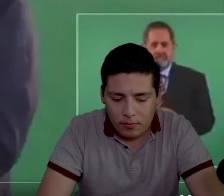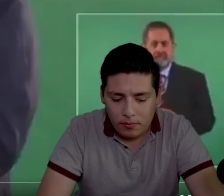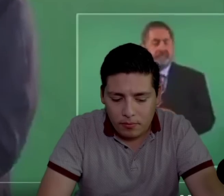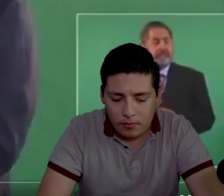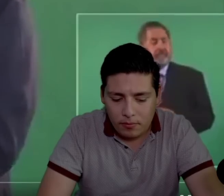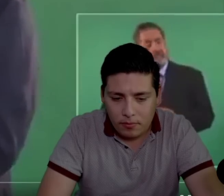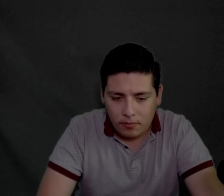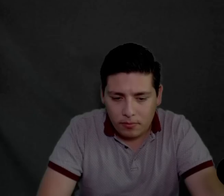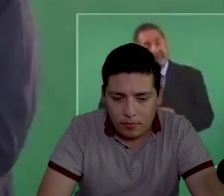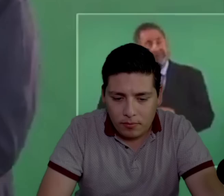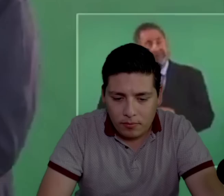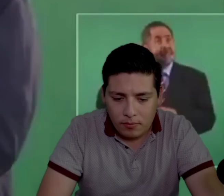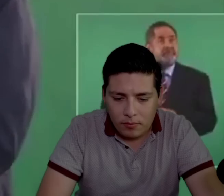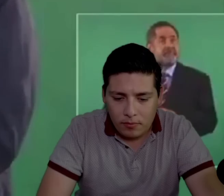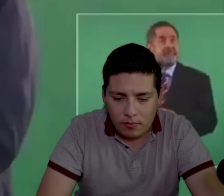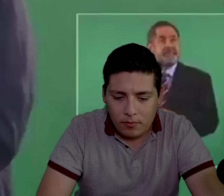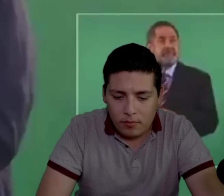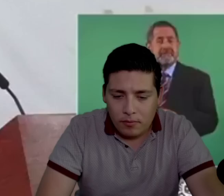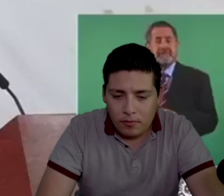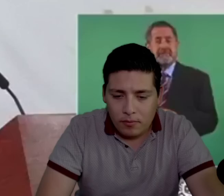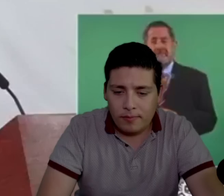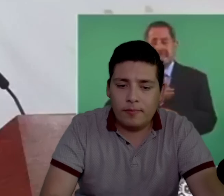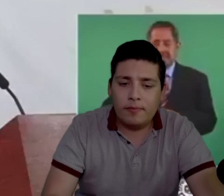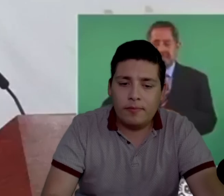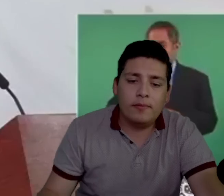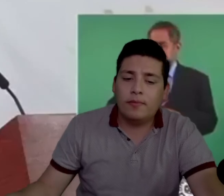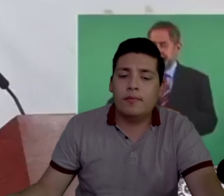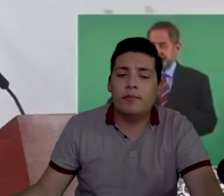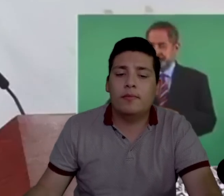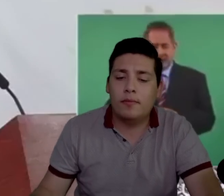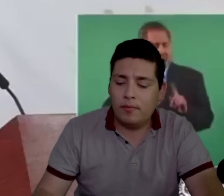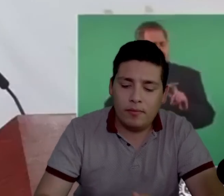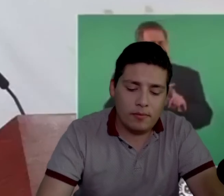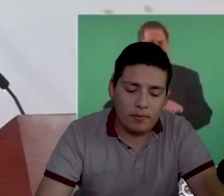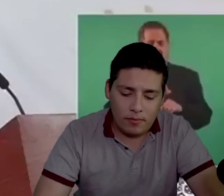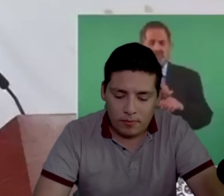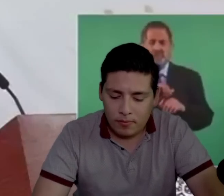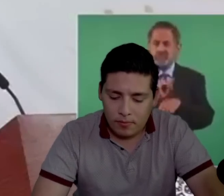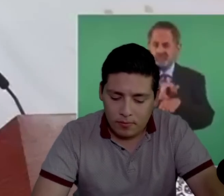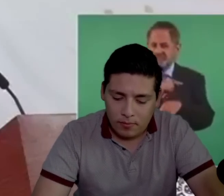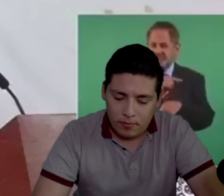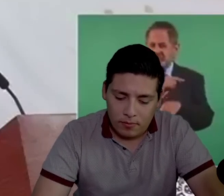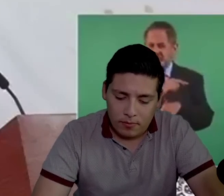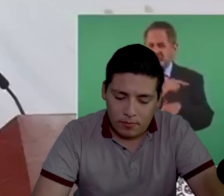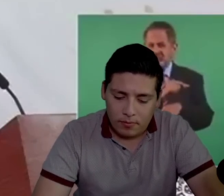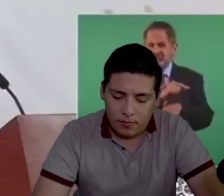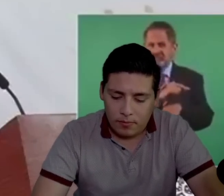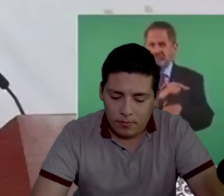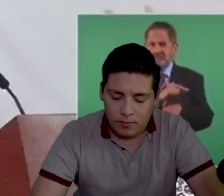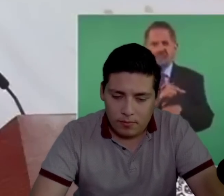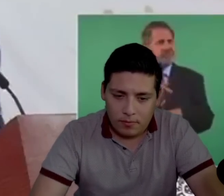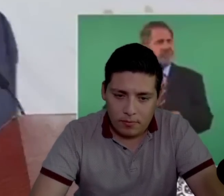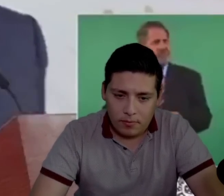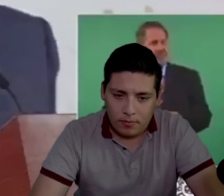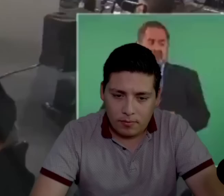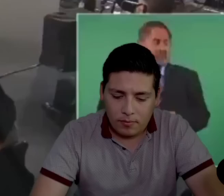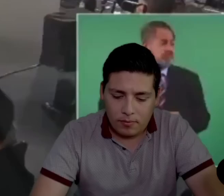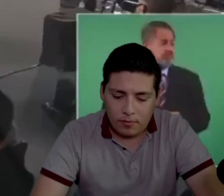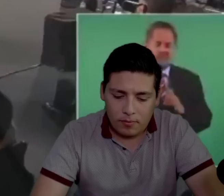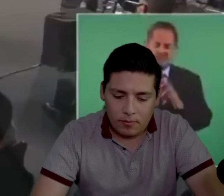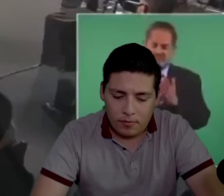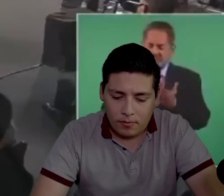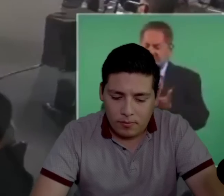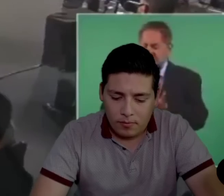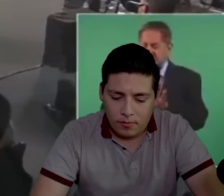Calderón me acuerdo que se lo aplicaron a un artista que hizo unas declaraciones. No sé si fue el 33 o